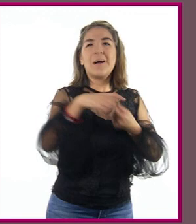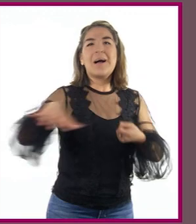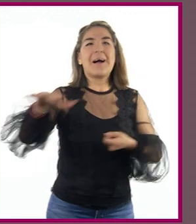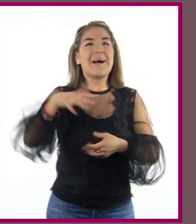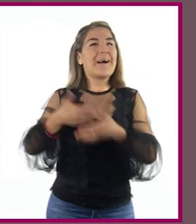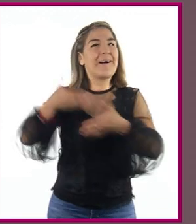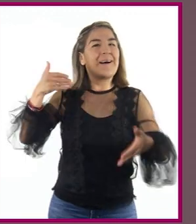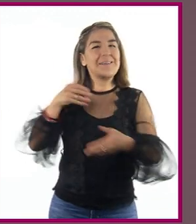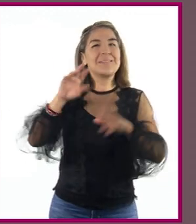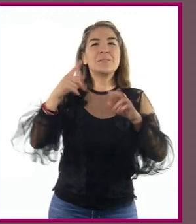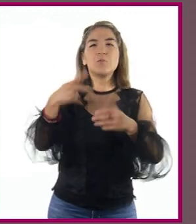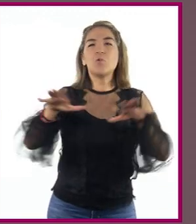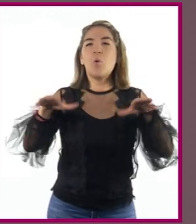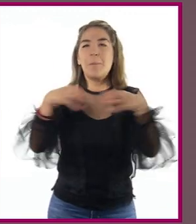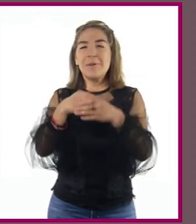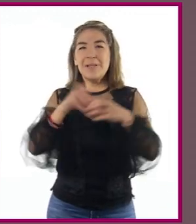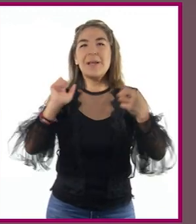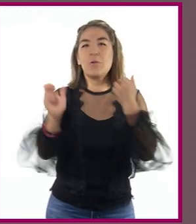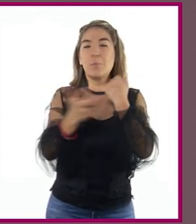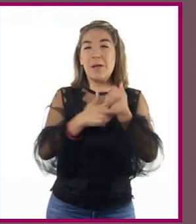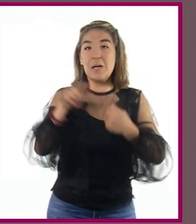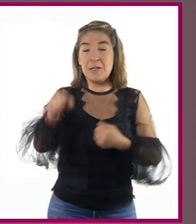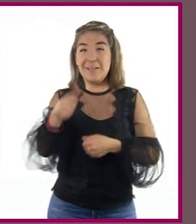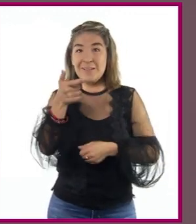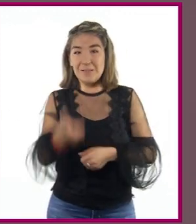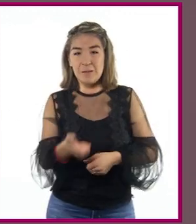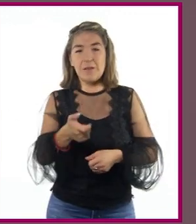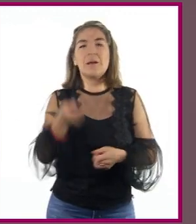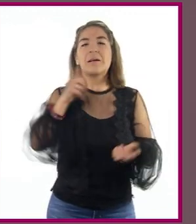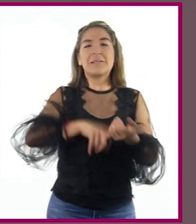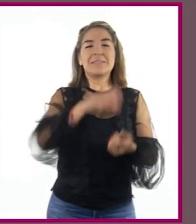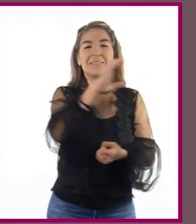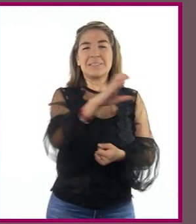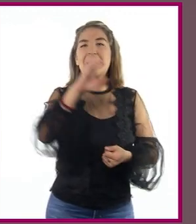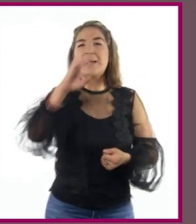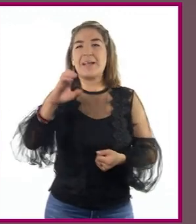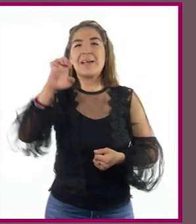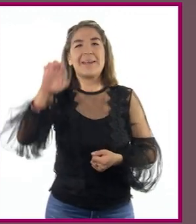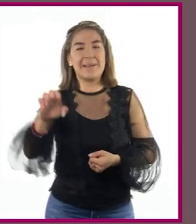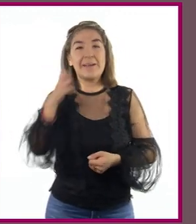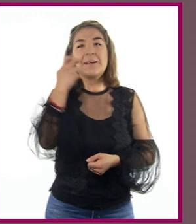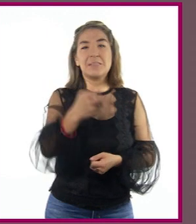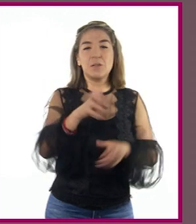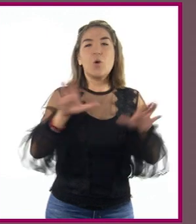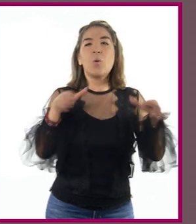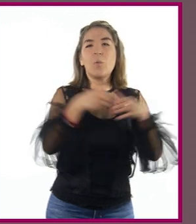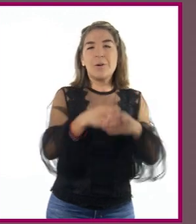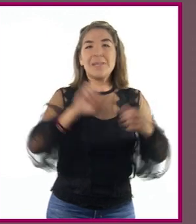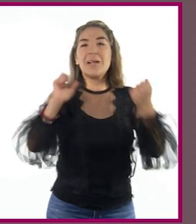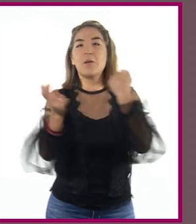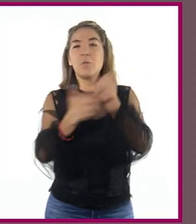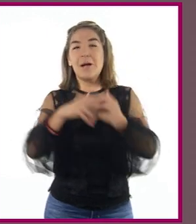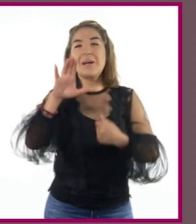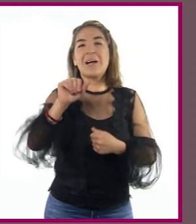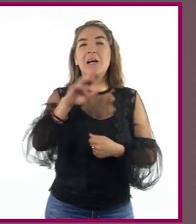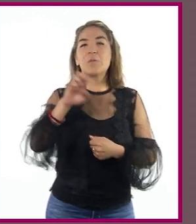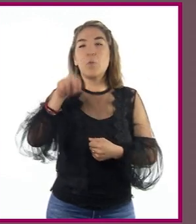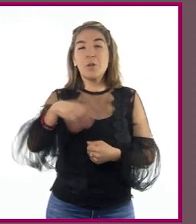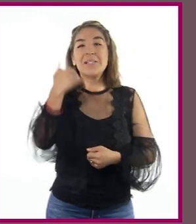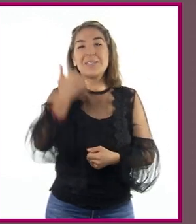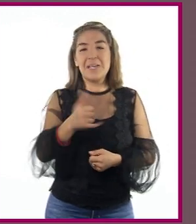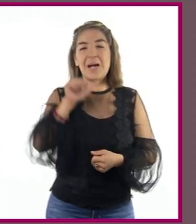anteriores, Comunidad Económica Europea CEE, Comunidad Europea del Carbón y el